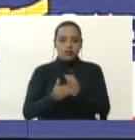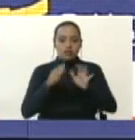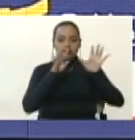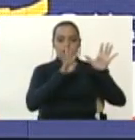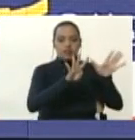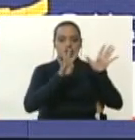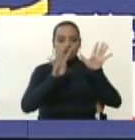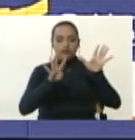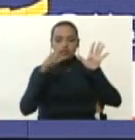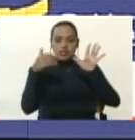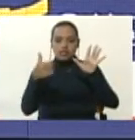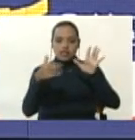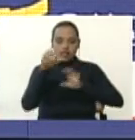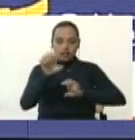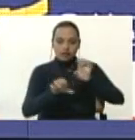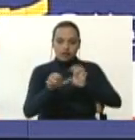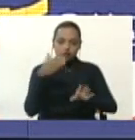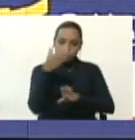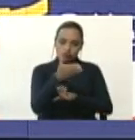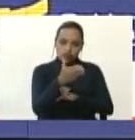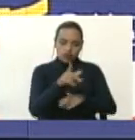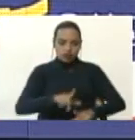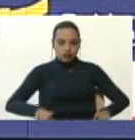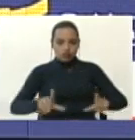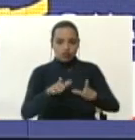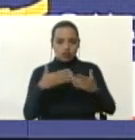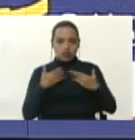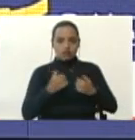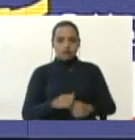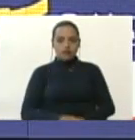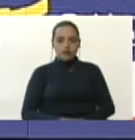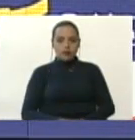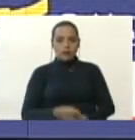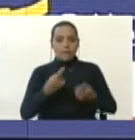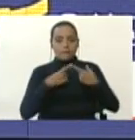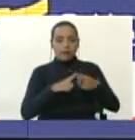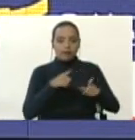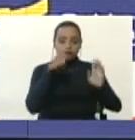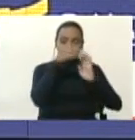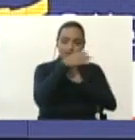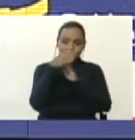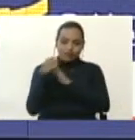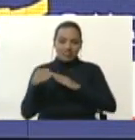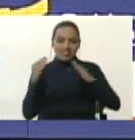513.795.996 consultas, directo en el consultorio. Pero consultas casa por casa,